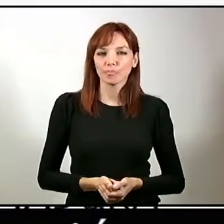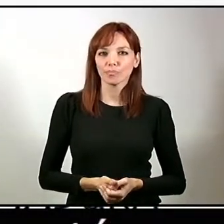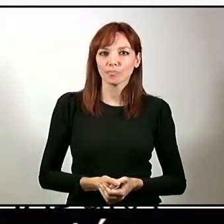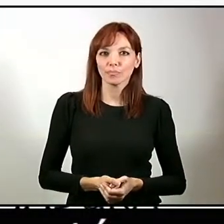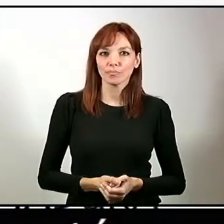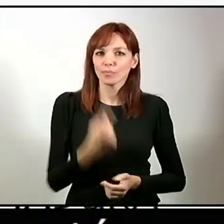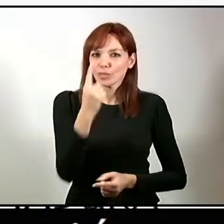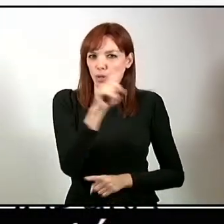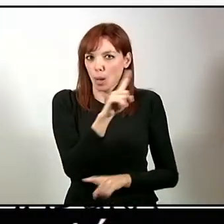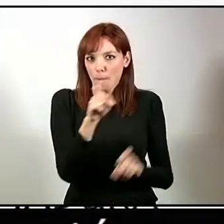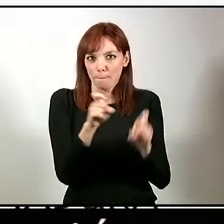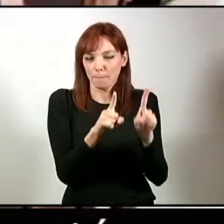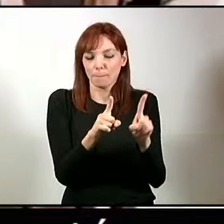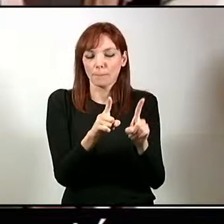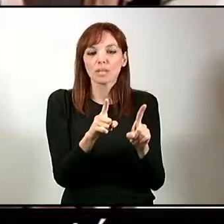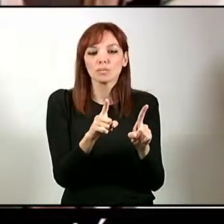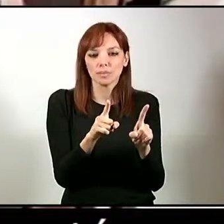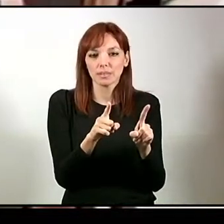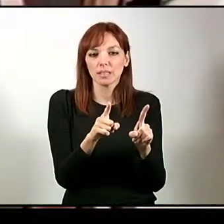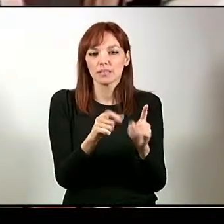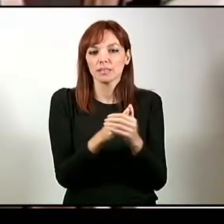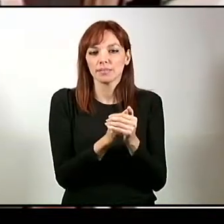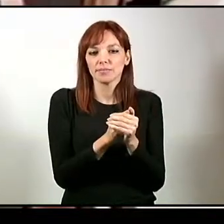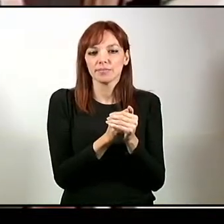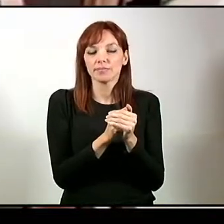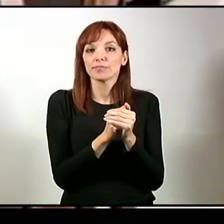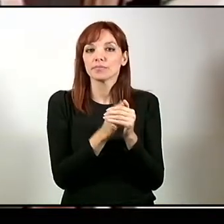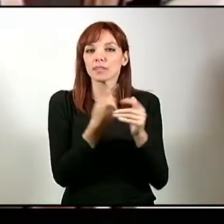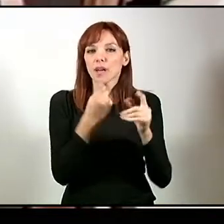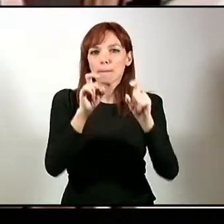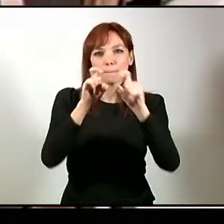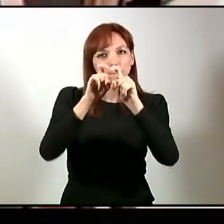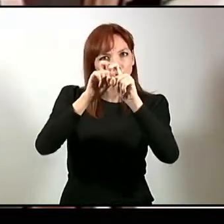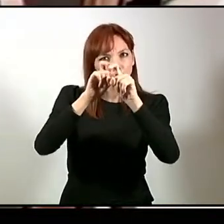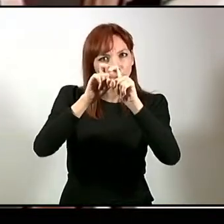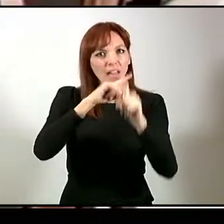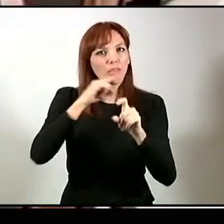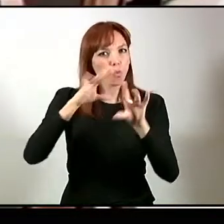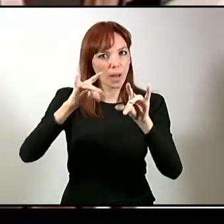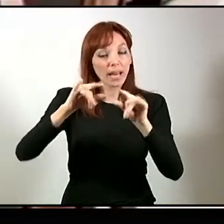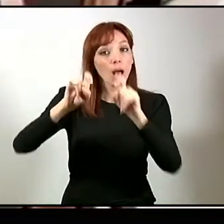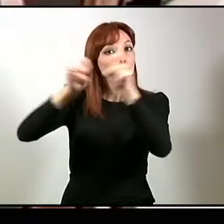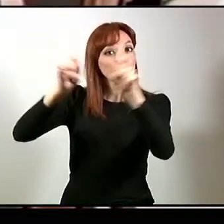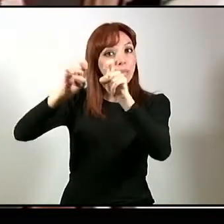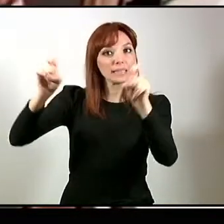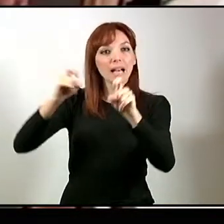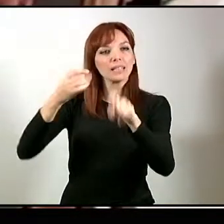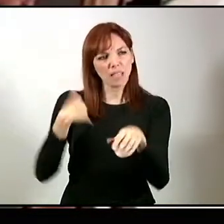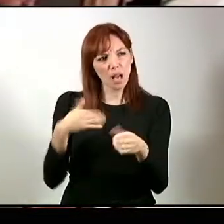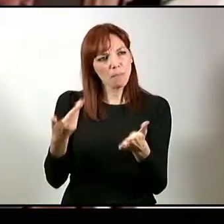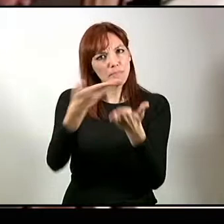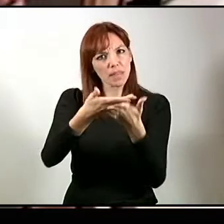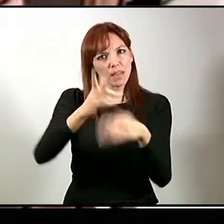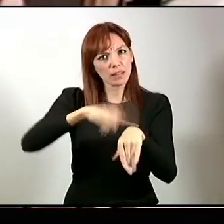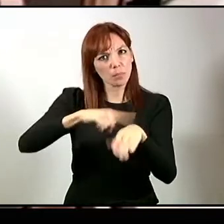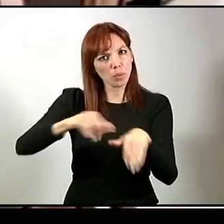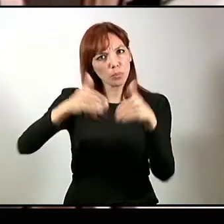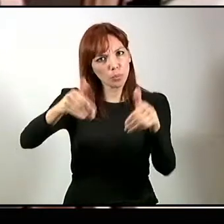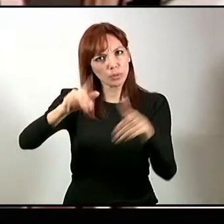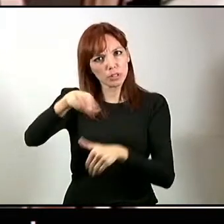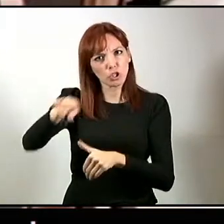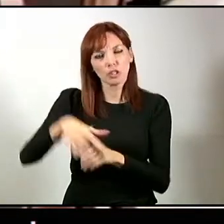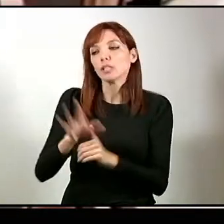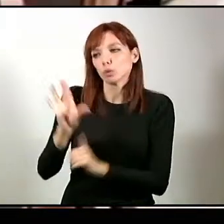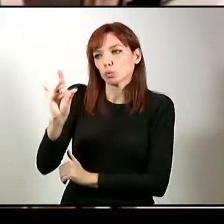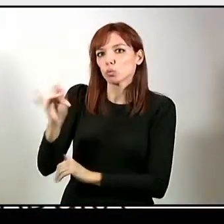Solo una aclaración sobre el tema de la azucarera. ¿La empresa ya ha presentado esa prórroga, la solicitud? Sí, la